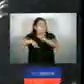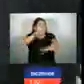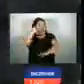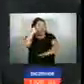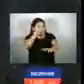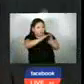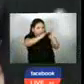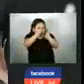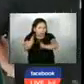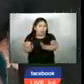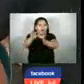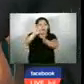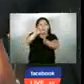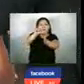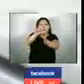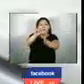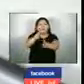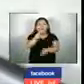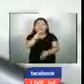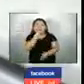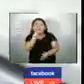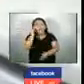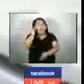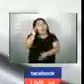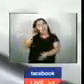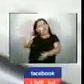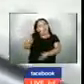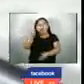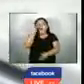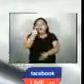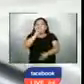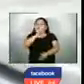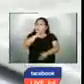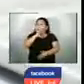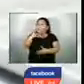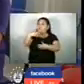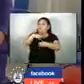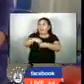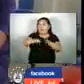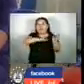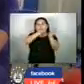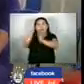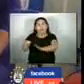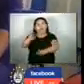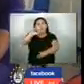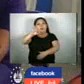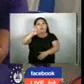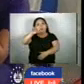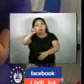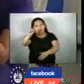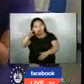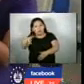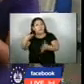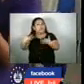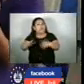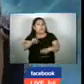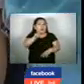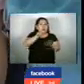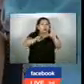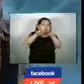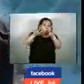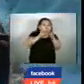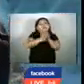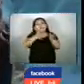en la segunda fase a adultos mayores y con enfermedades crónicas. Y la tercera fase incluía a las personas entre 18